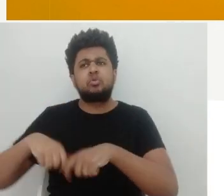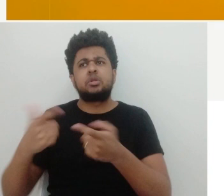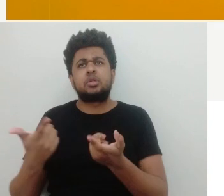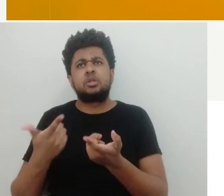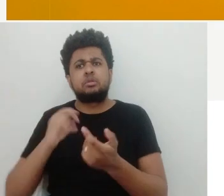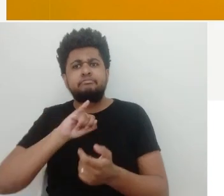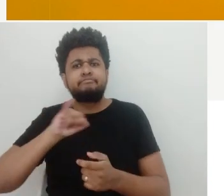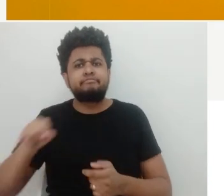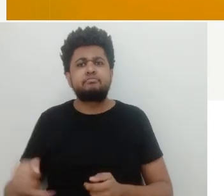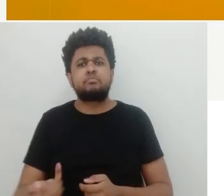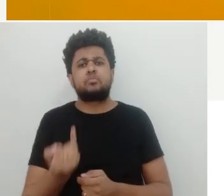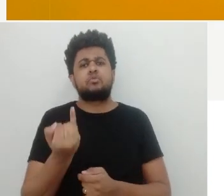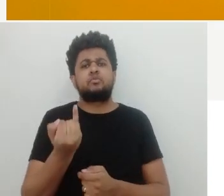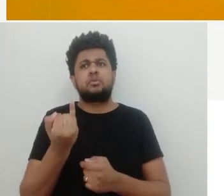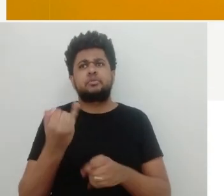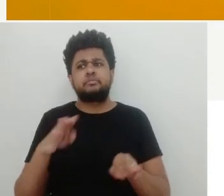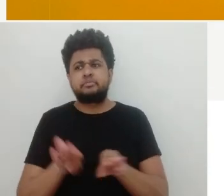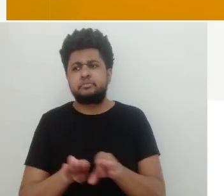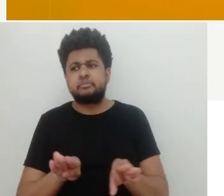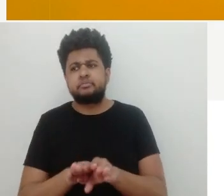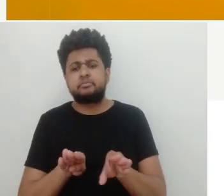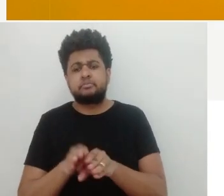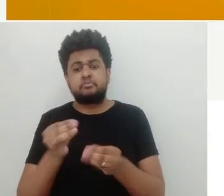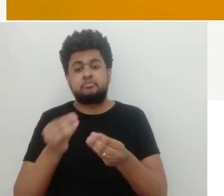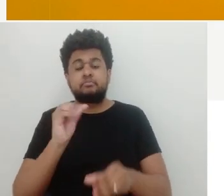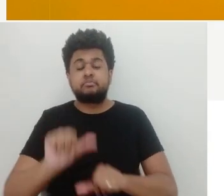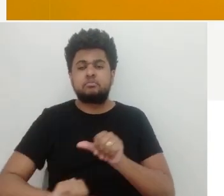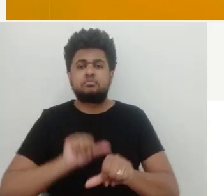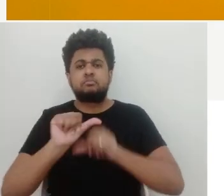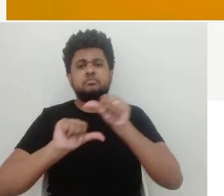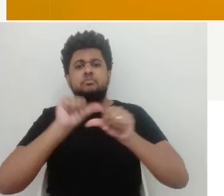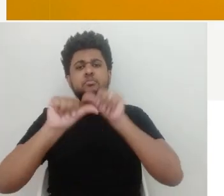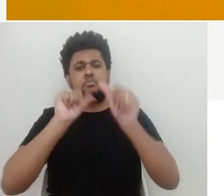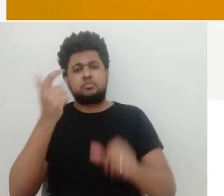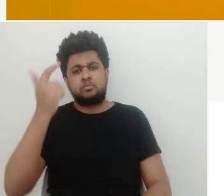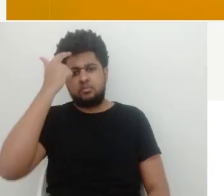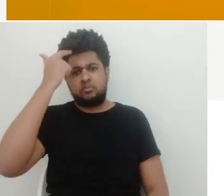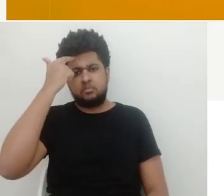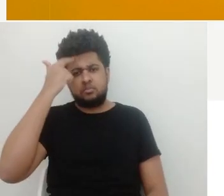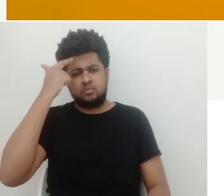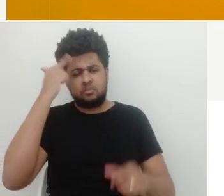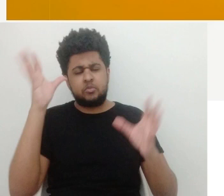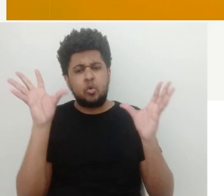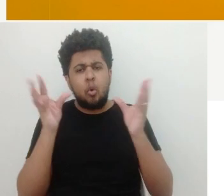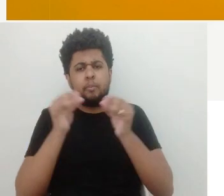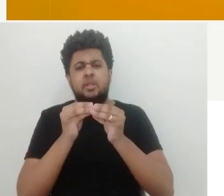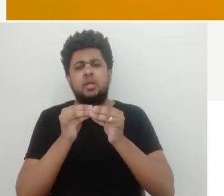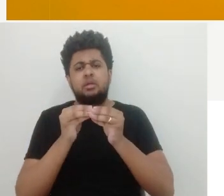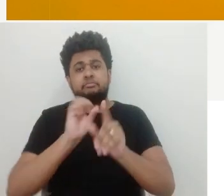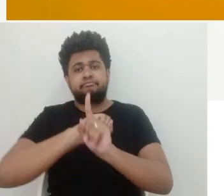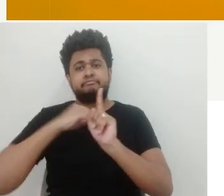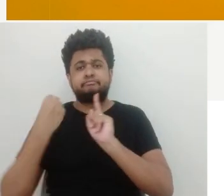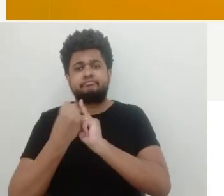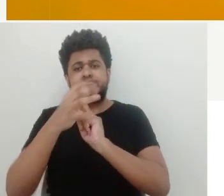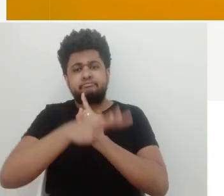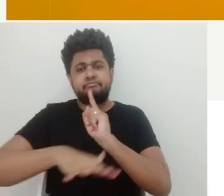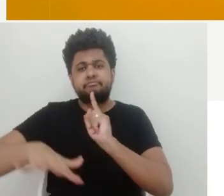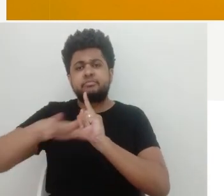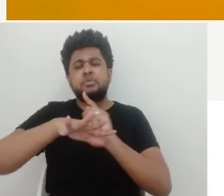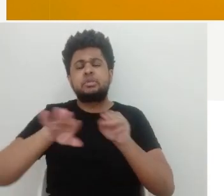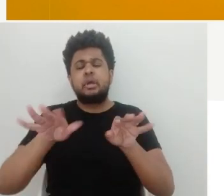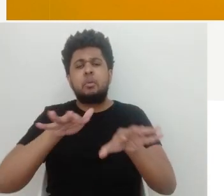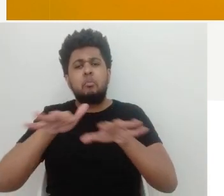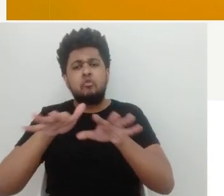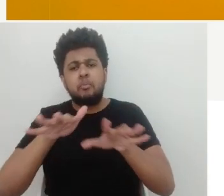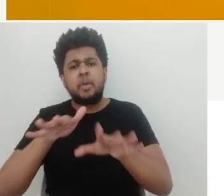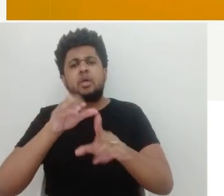del pensamiento complejo a la sociedad y a los movimientos sociales, la importancia del análisis de coyuntura y